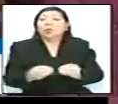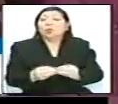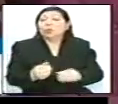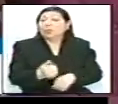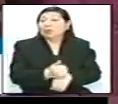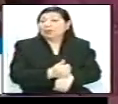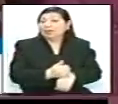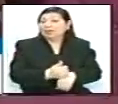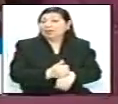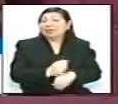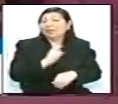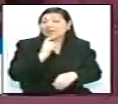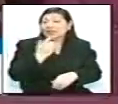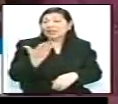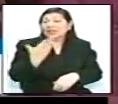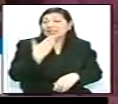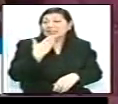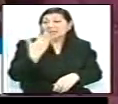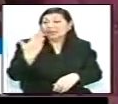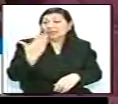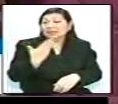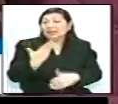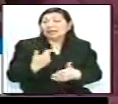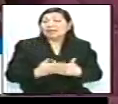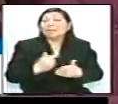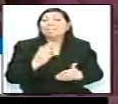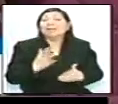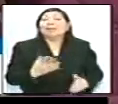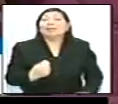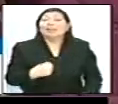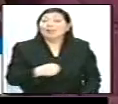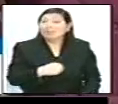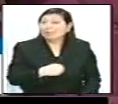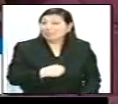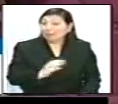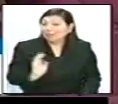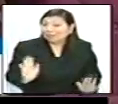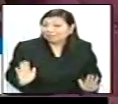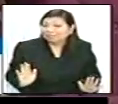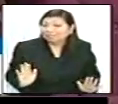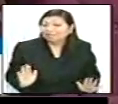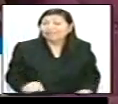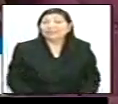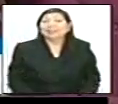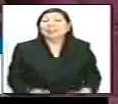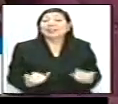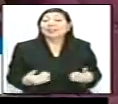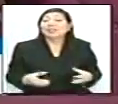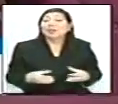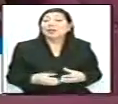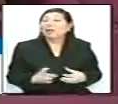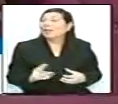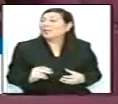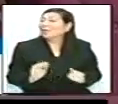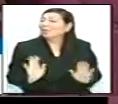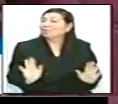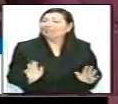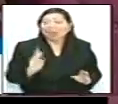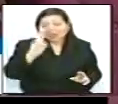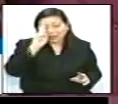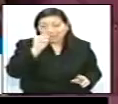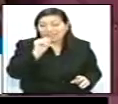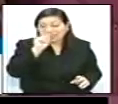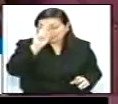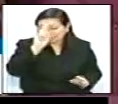de Portavoces y será esta la que tome la decisión. Nosotros, señores congresistas, presidiendo esta comisión, no vamos a irrespetar